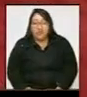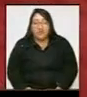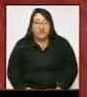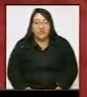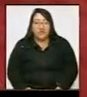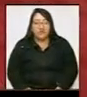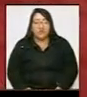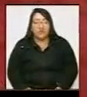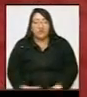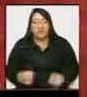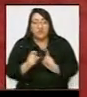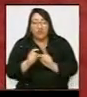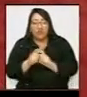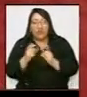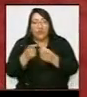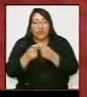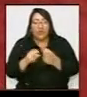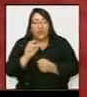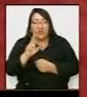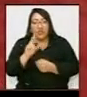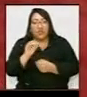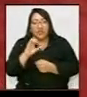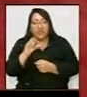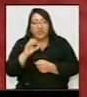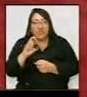Tiene la palabra el congresista Richard Arce.